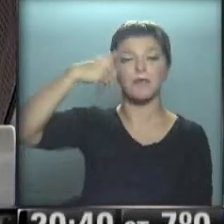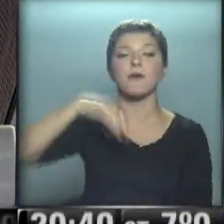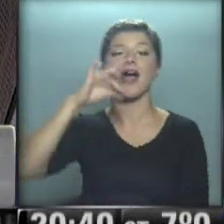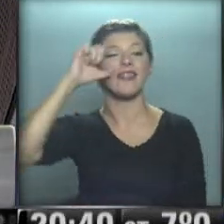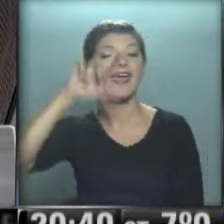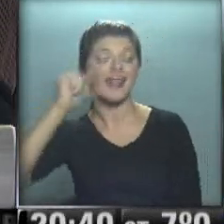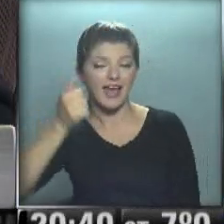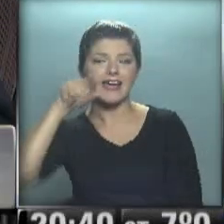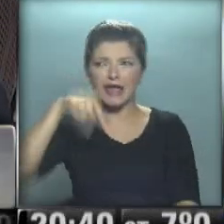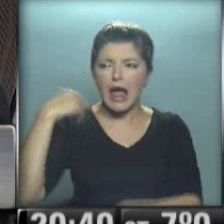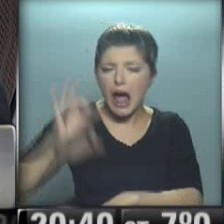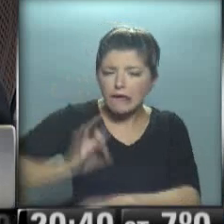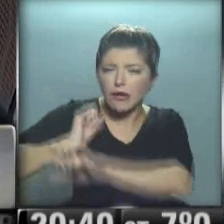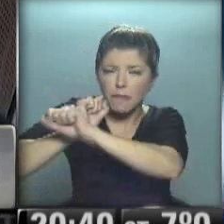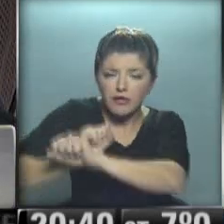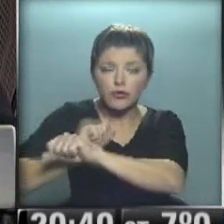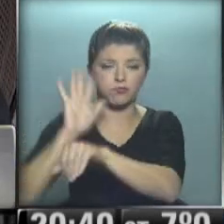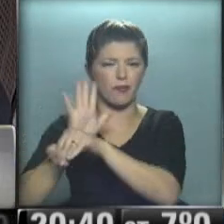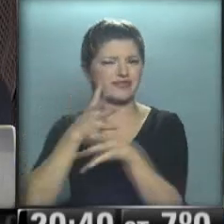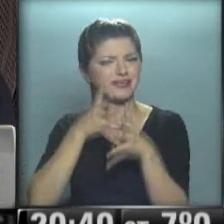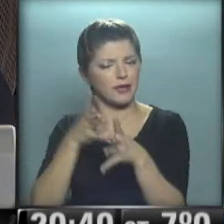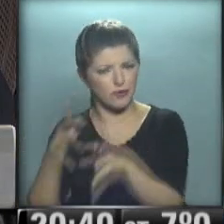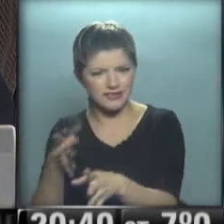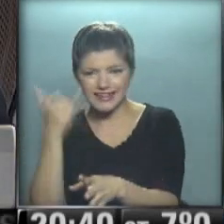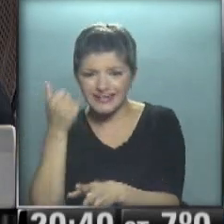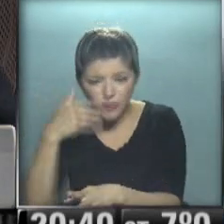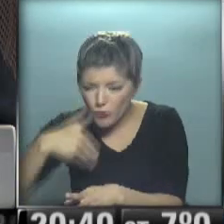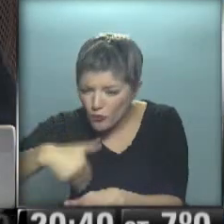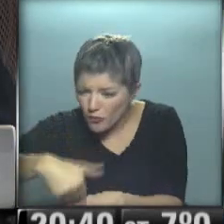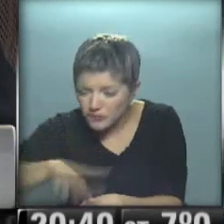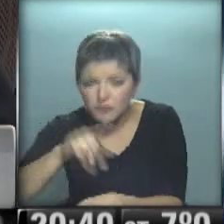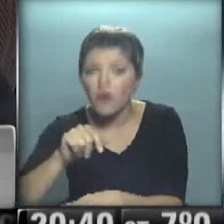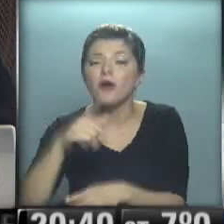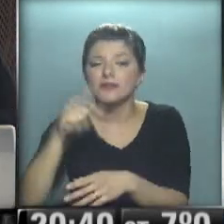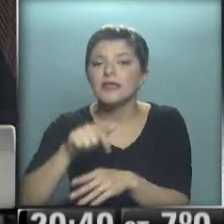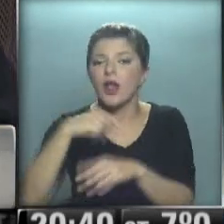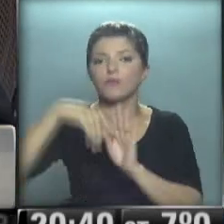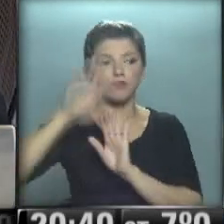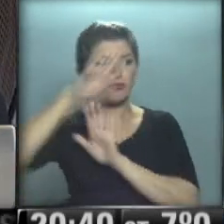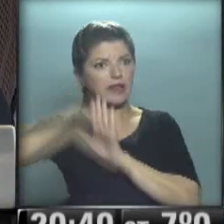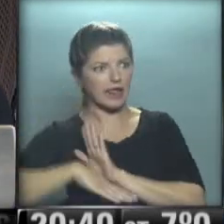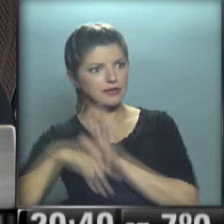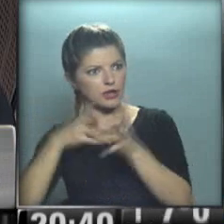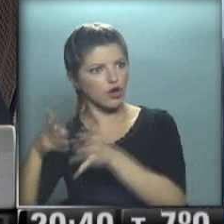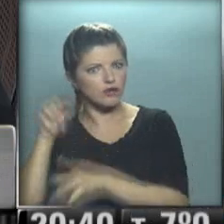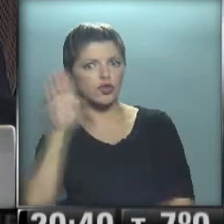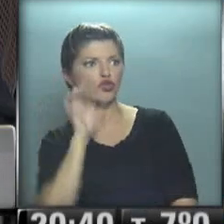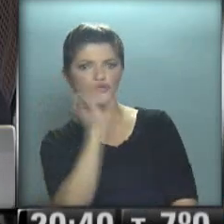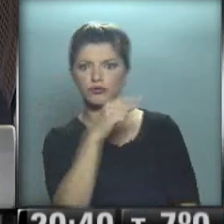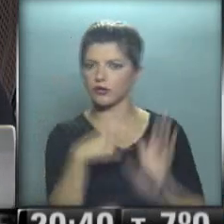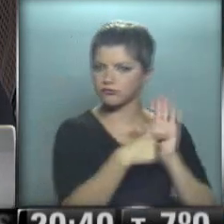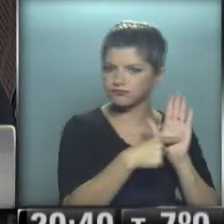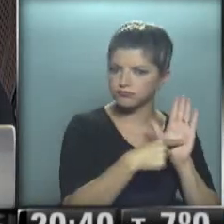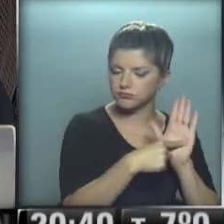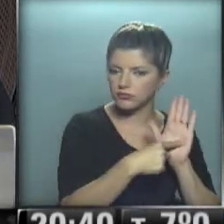como terrorista, que además estaba casi hasta último momento de su vida en una lista como terrorista en los Estados Unidos y después